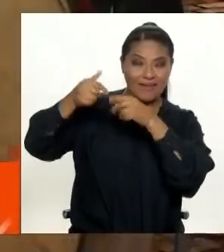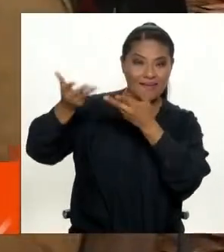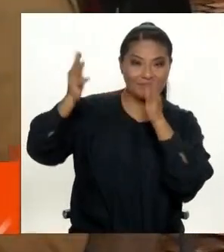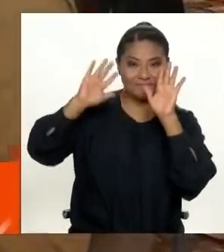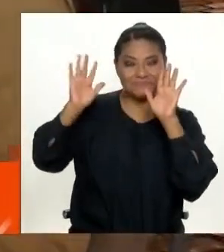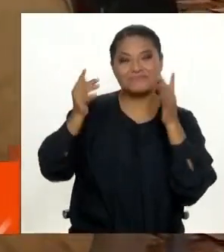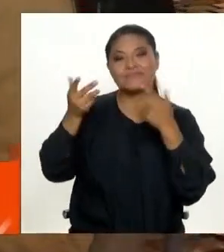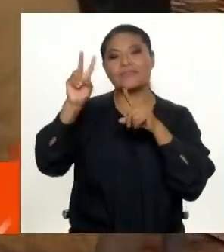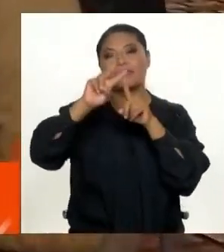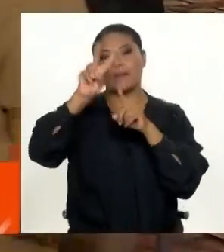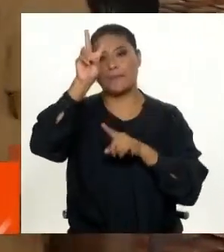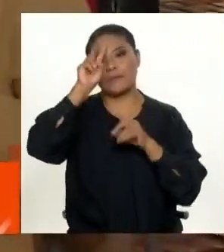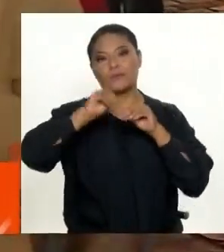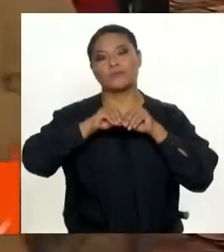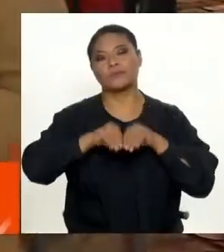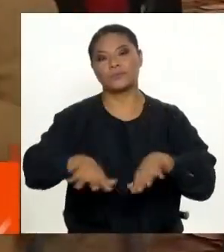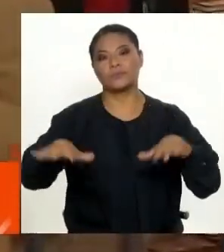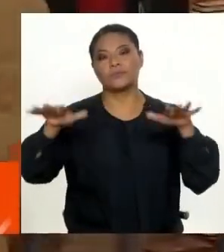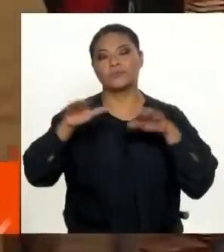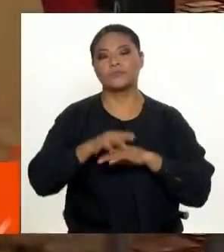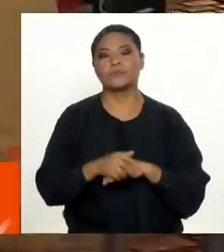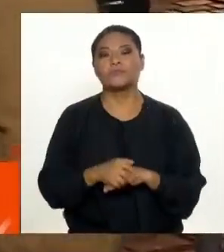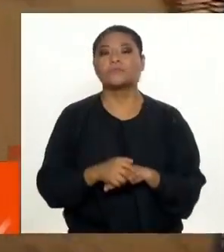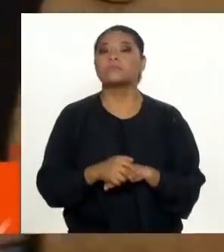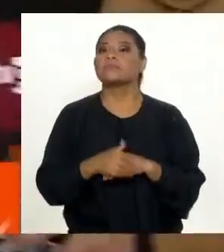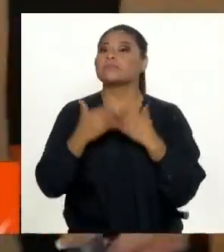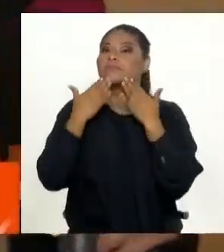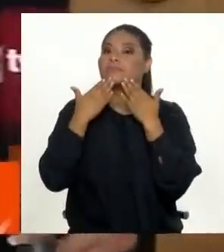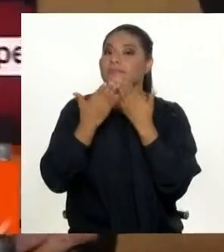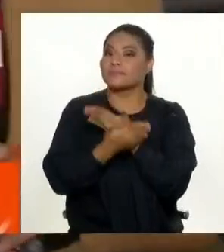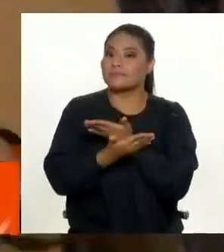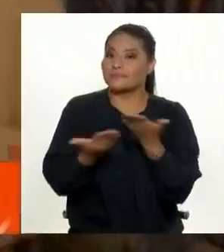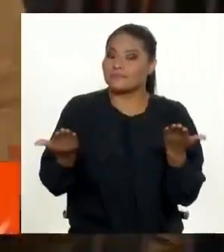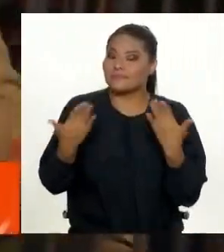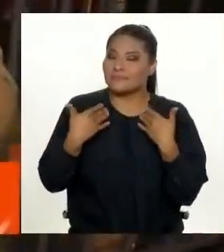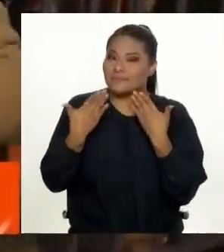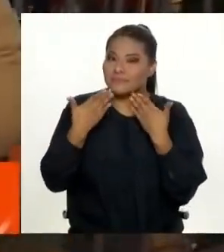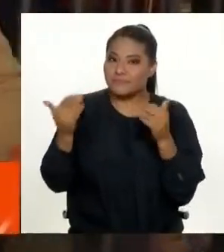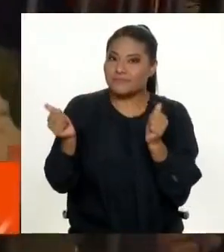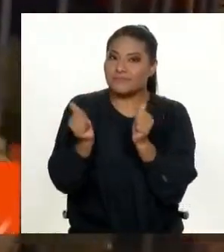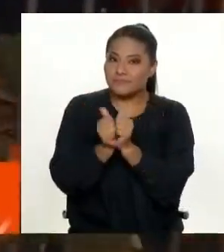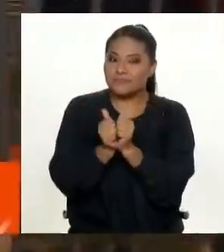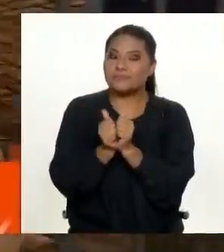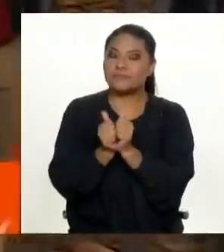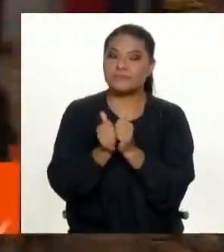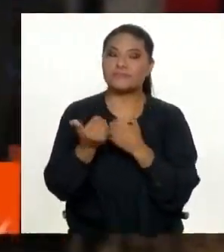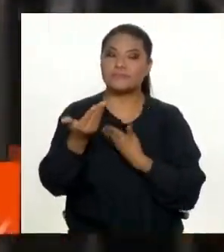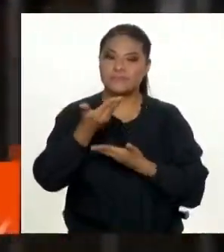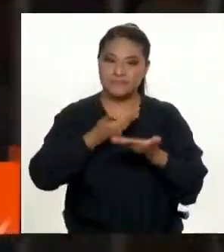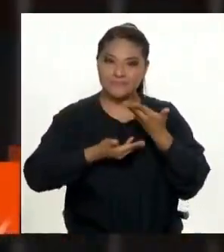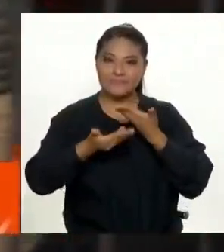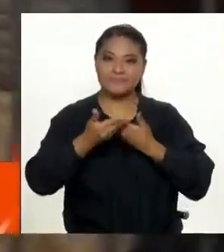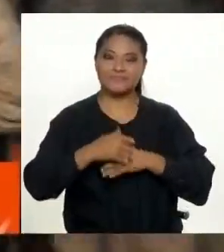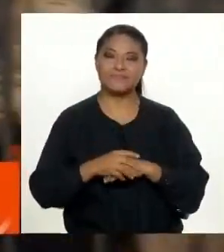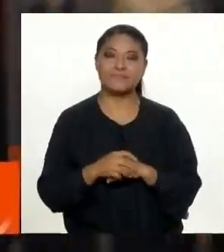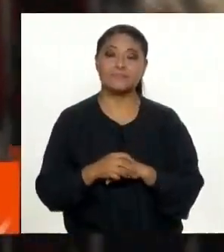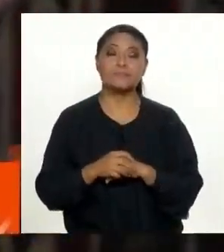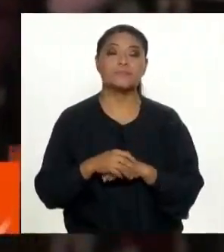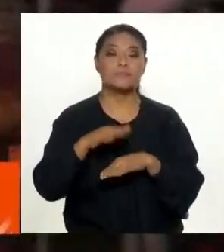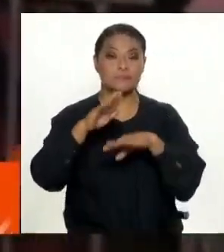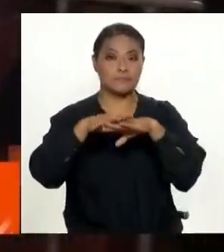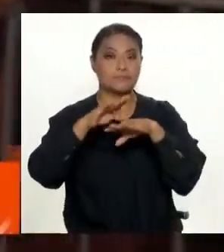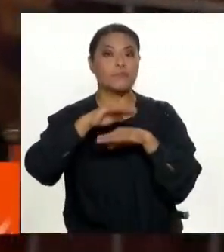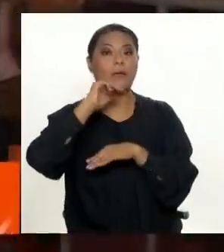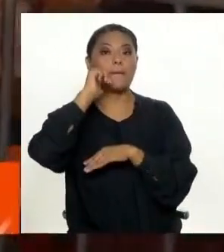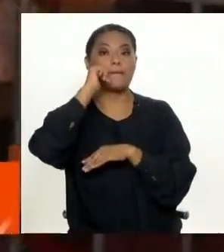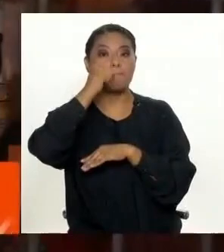que llega a todo el Perú. Y dicho sea de paso, muchísimas gracias por conversar con nosotros. Gracias. Hay que recordar, compañeros, que mañana se